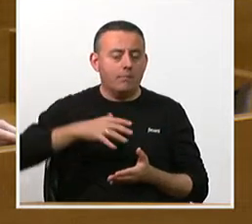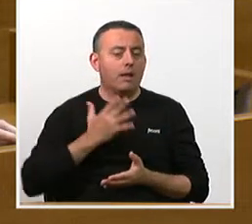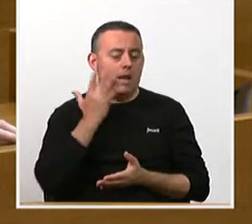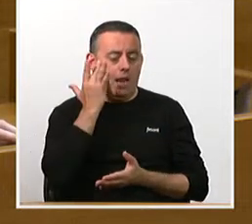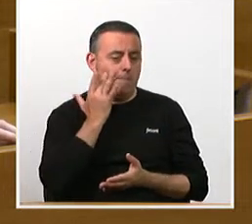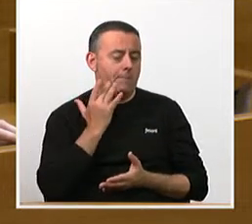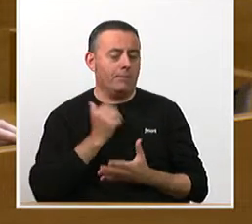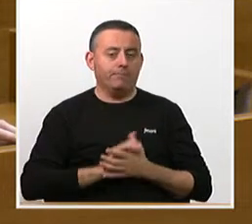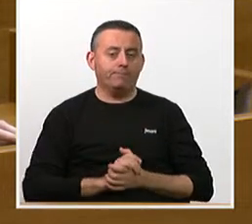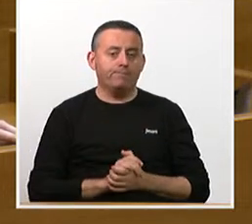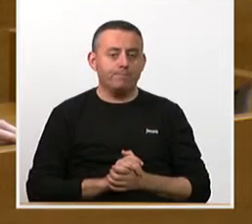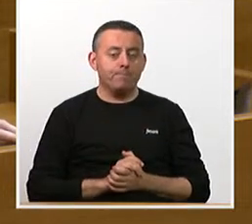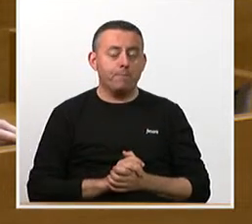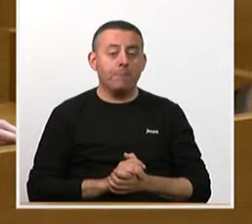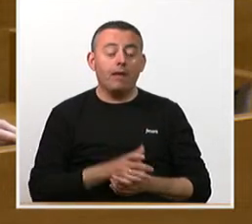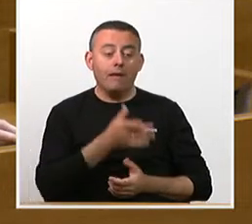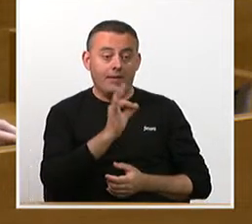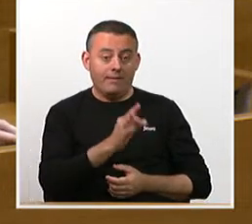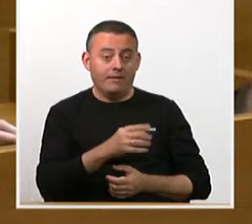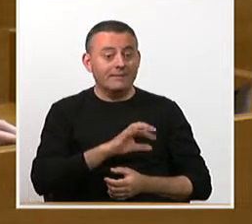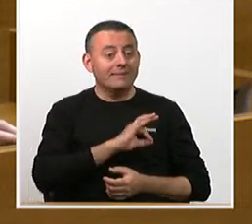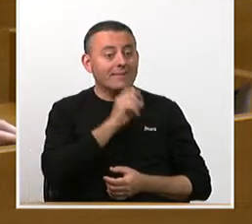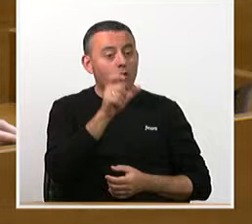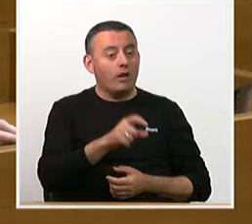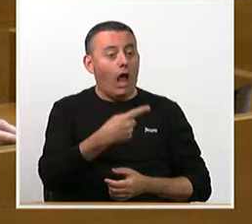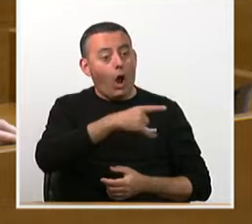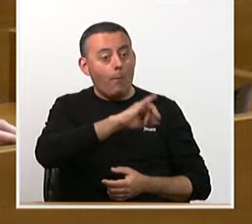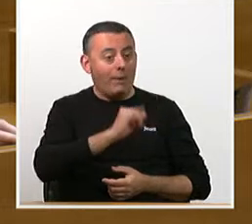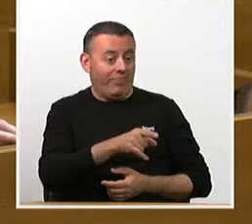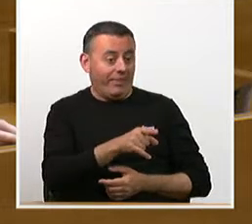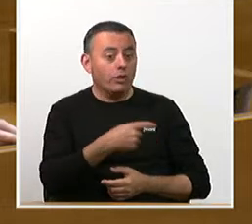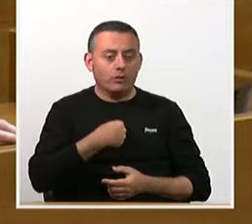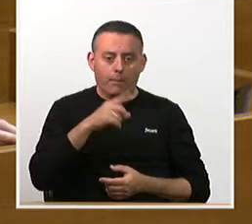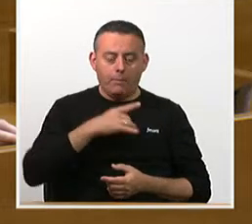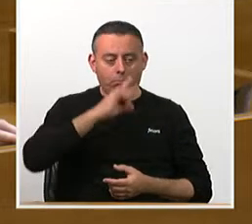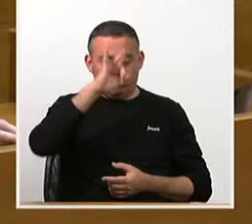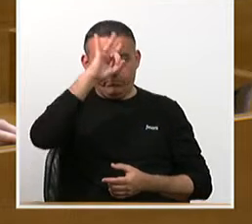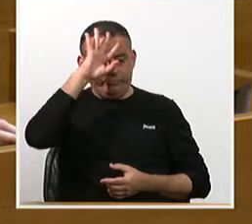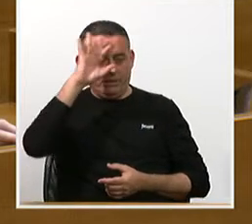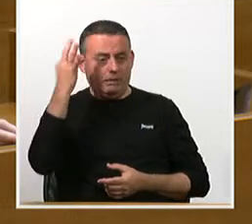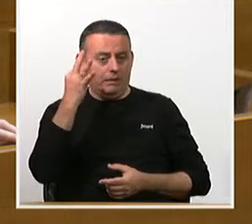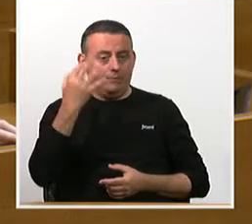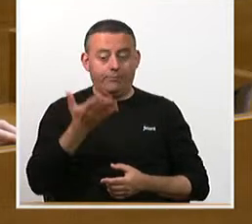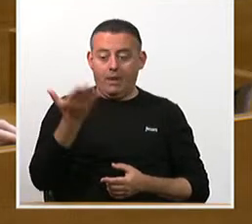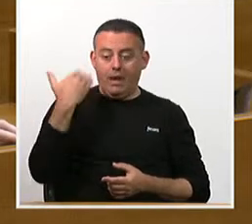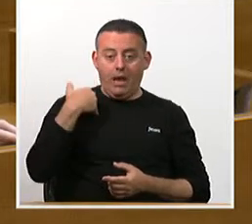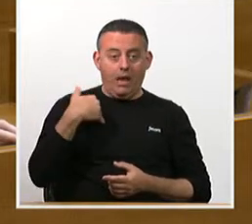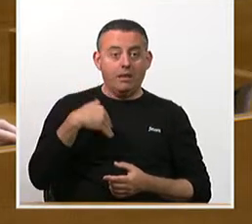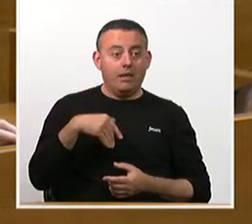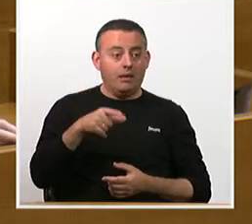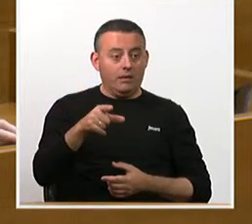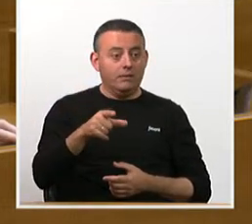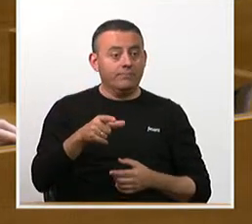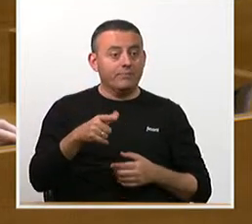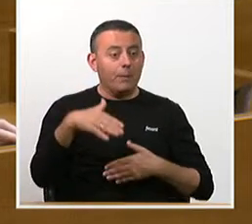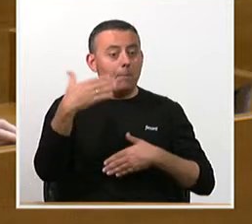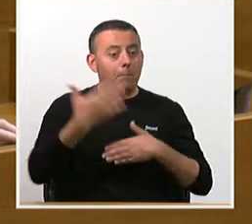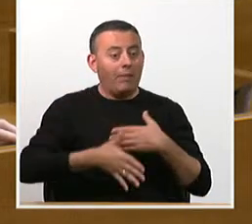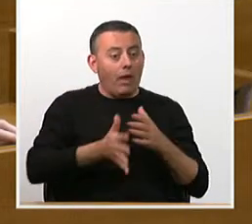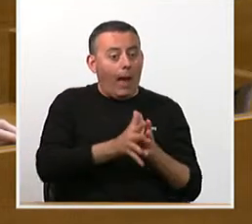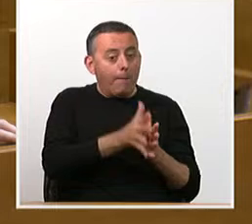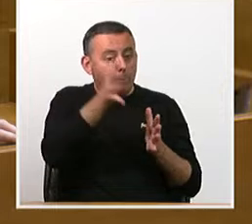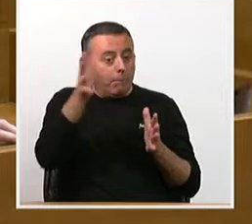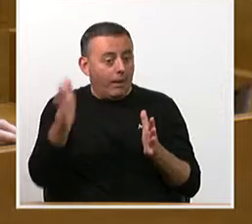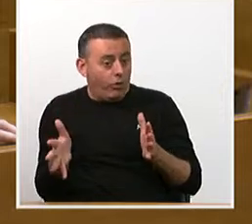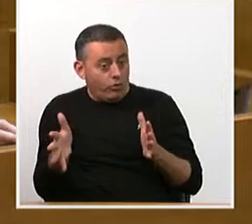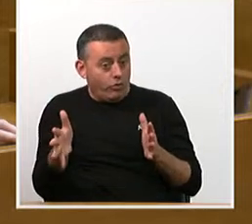sigo pasmada ante el voto en contra el voto en contra del partido socialista a la ampliación del plazo de